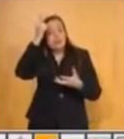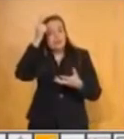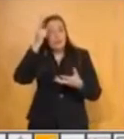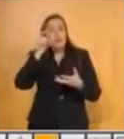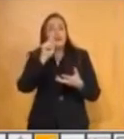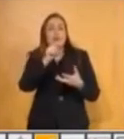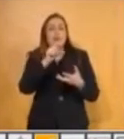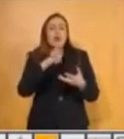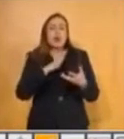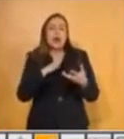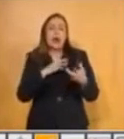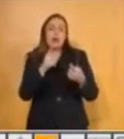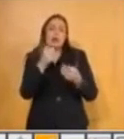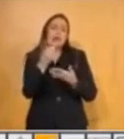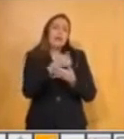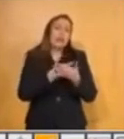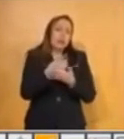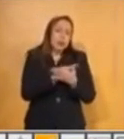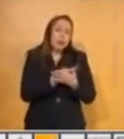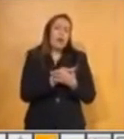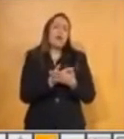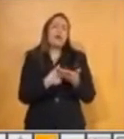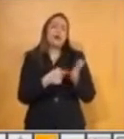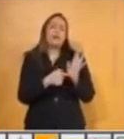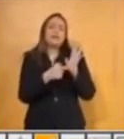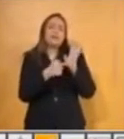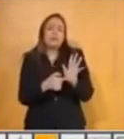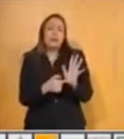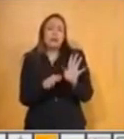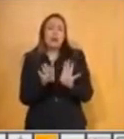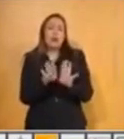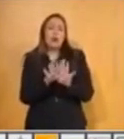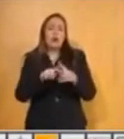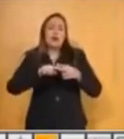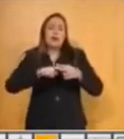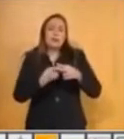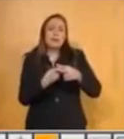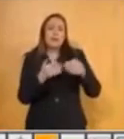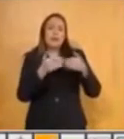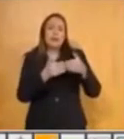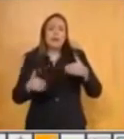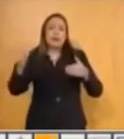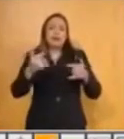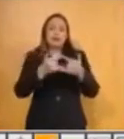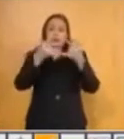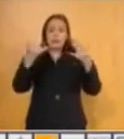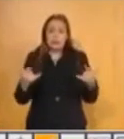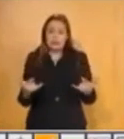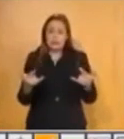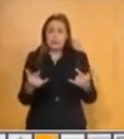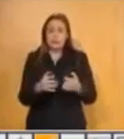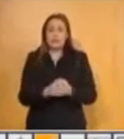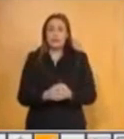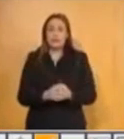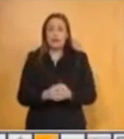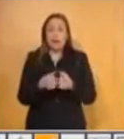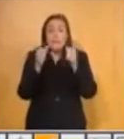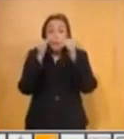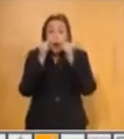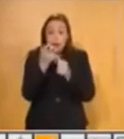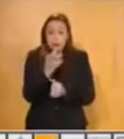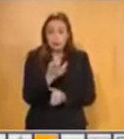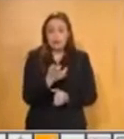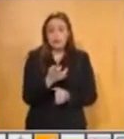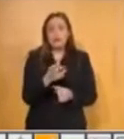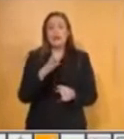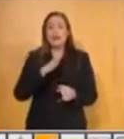imagen que ya representa el inicio de la historia. Atención en esto, porque existen tiras cómicas en